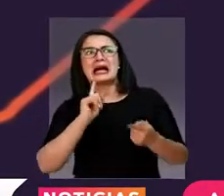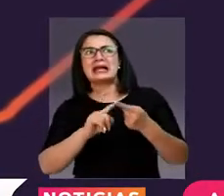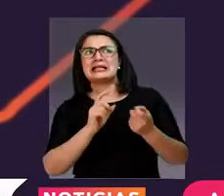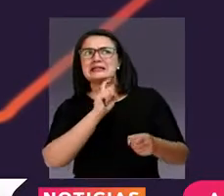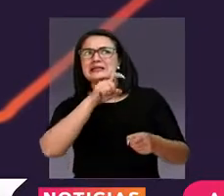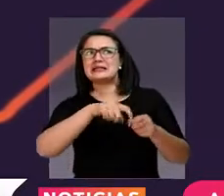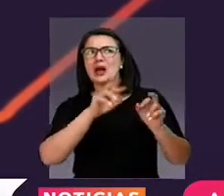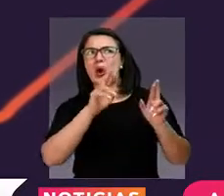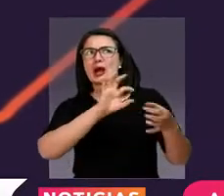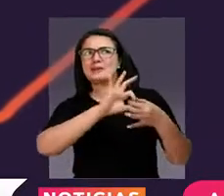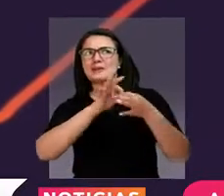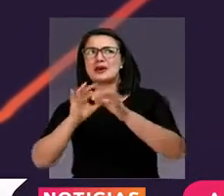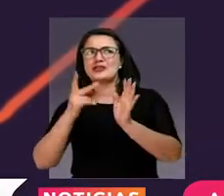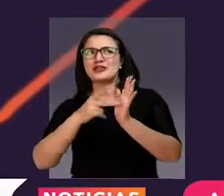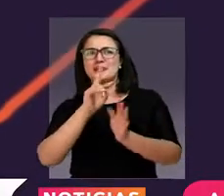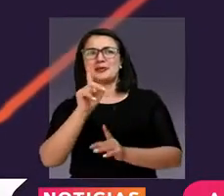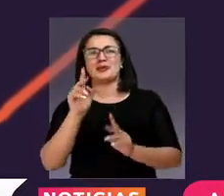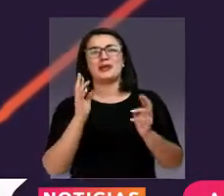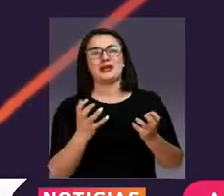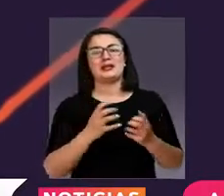Tokio